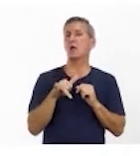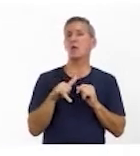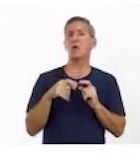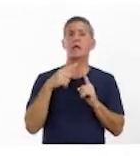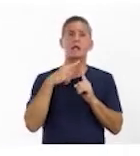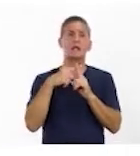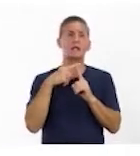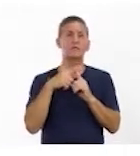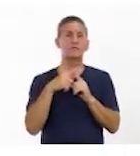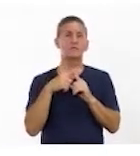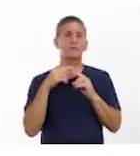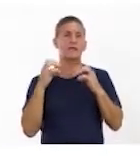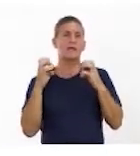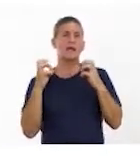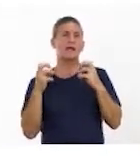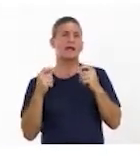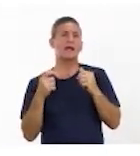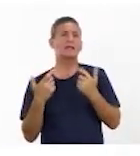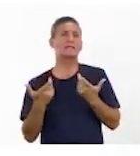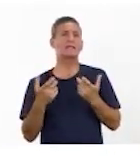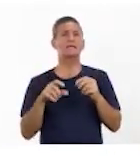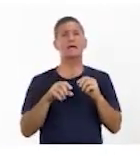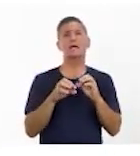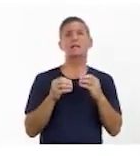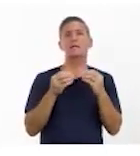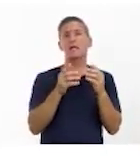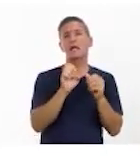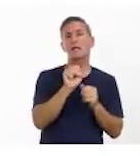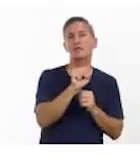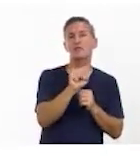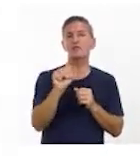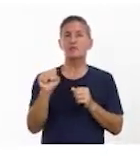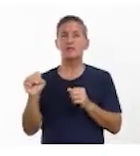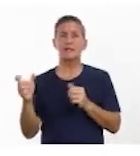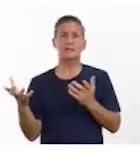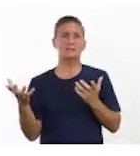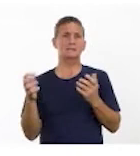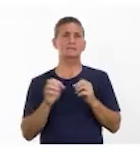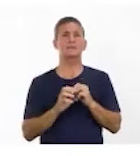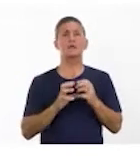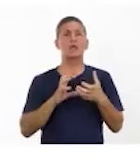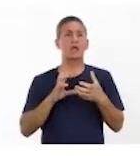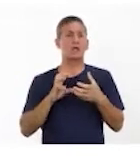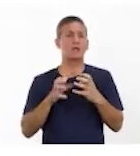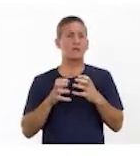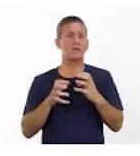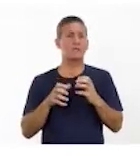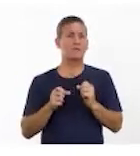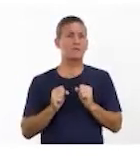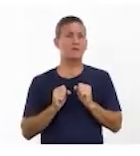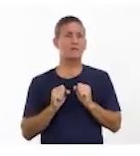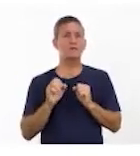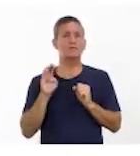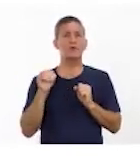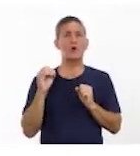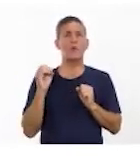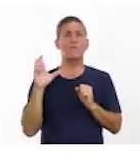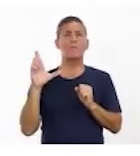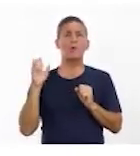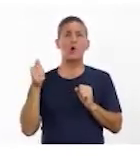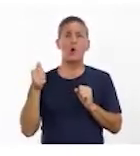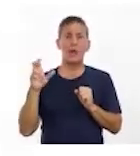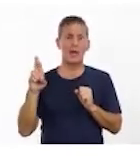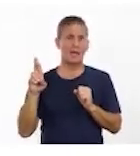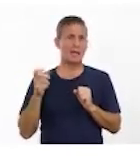la cantidad de sustancia por la variación de entalpía de formación molar de la